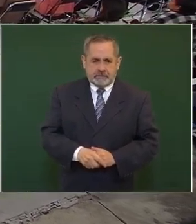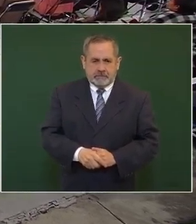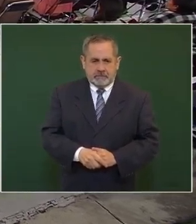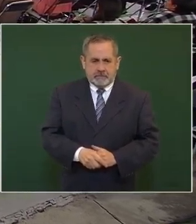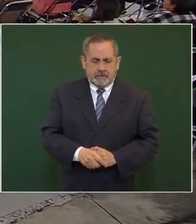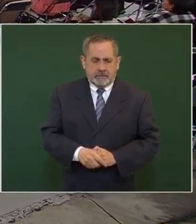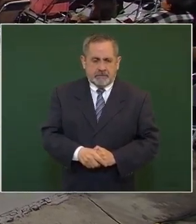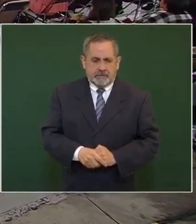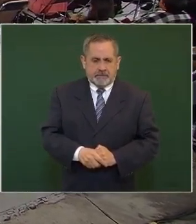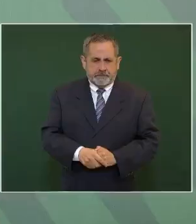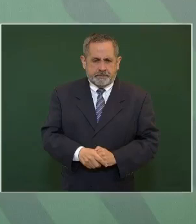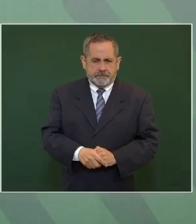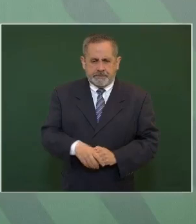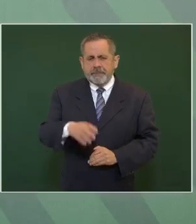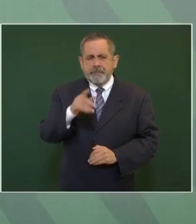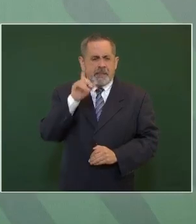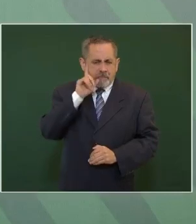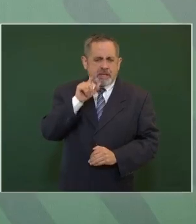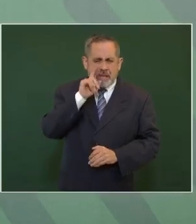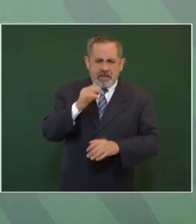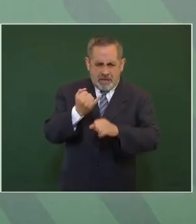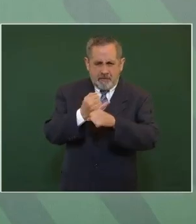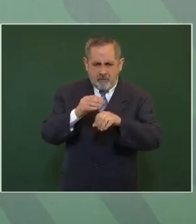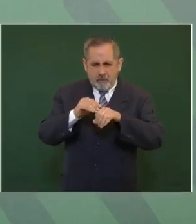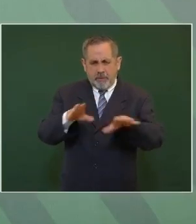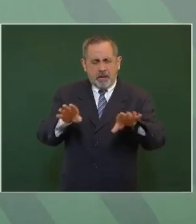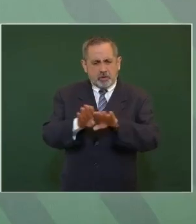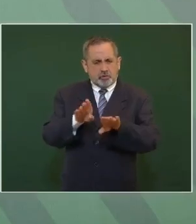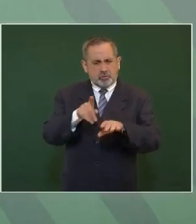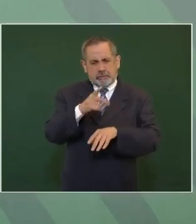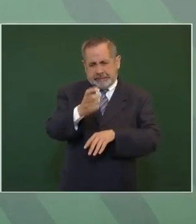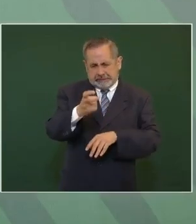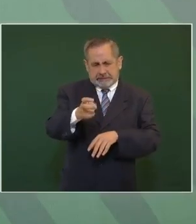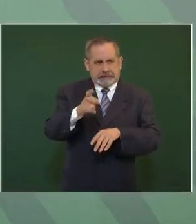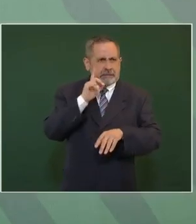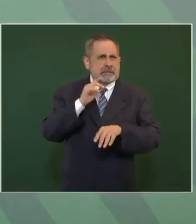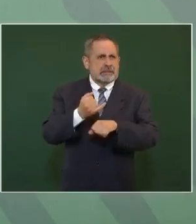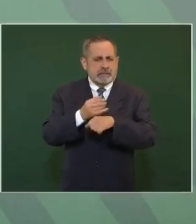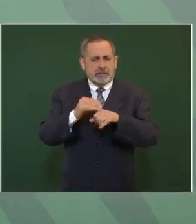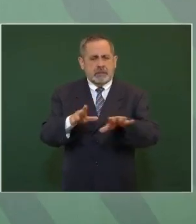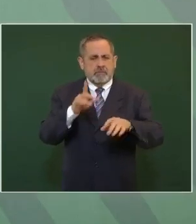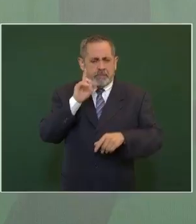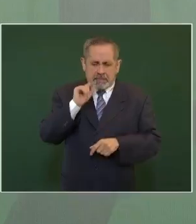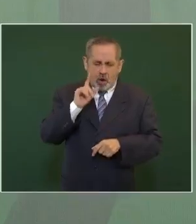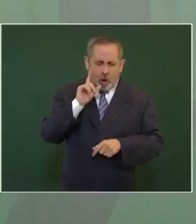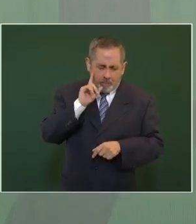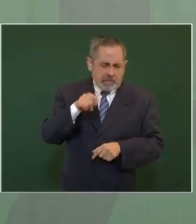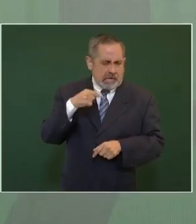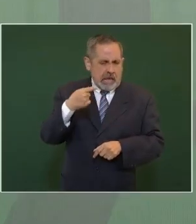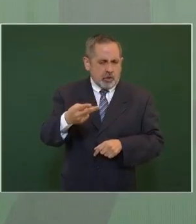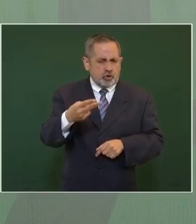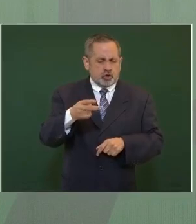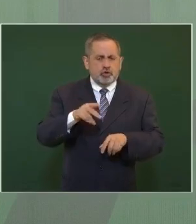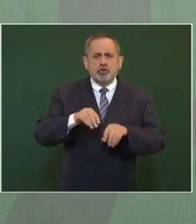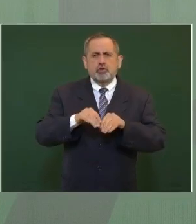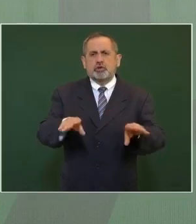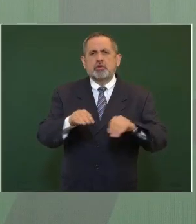Se está. Mañana vamos a informarles sobre eso. Mañana o pasado mañana.